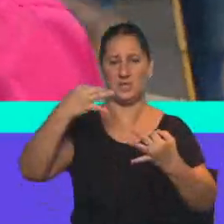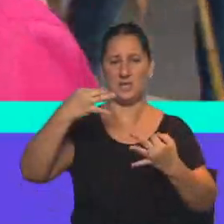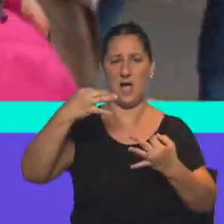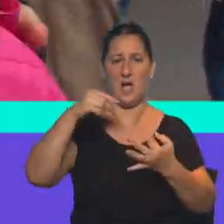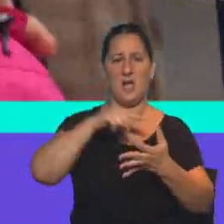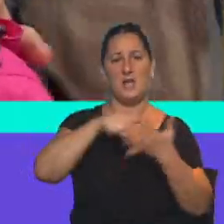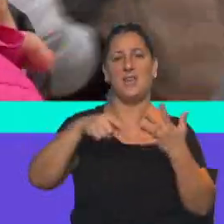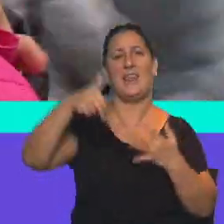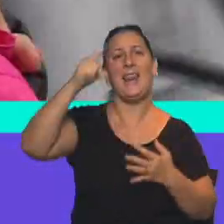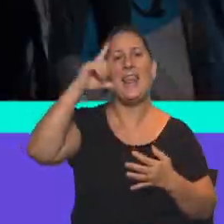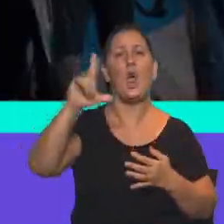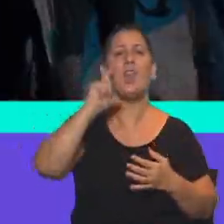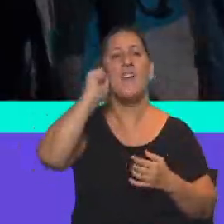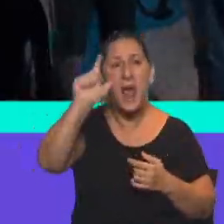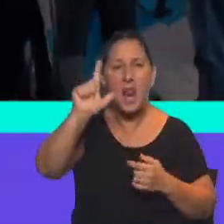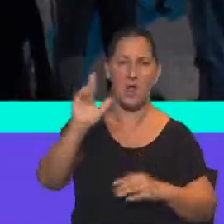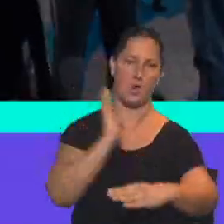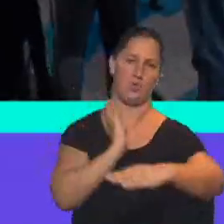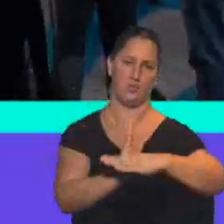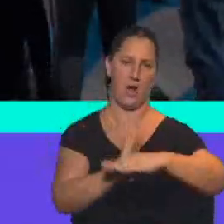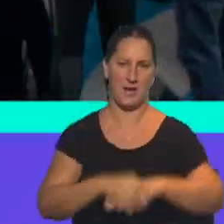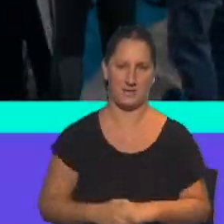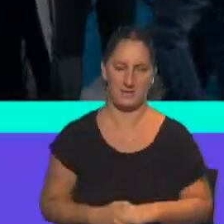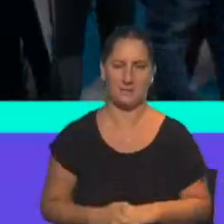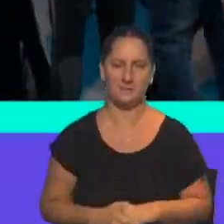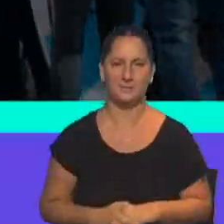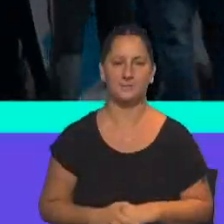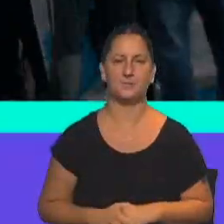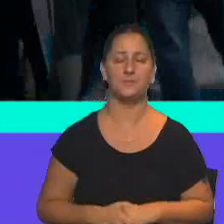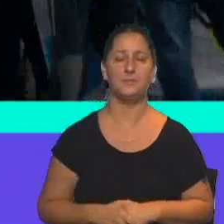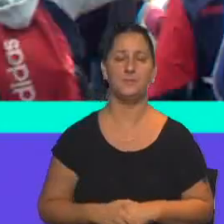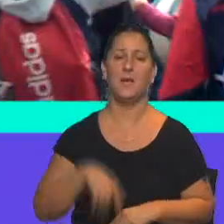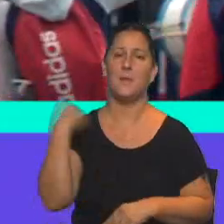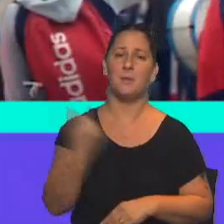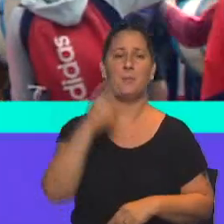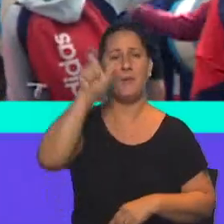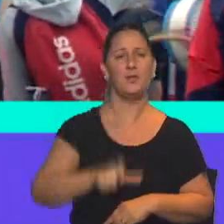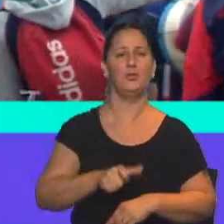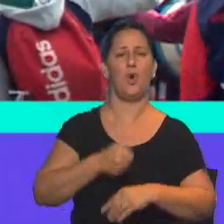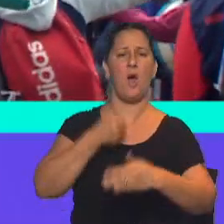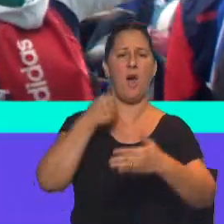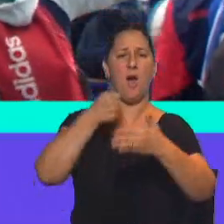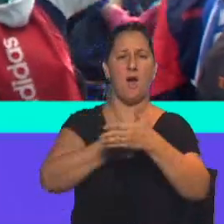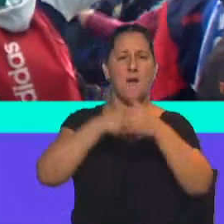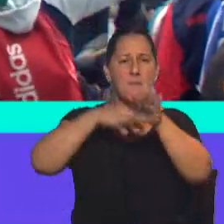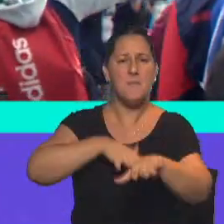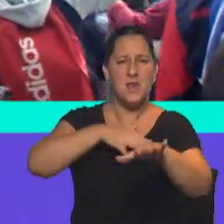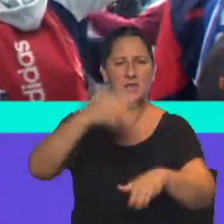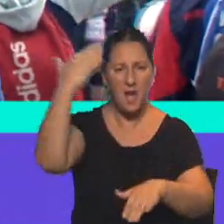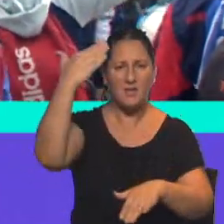Y neoliberalismo nunca más. La pandemia fue durísima. Para nosotros, los militantes, el 24 de marzo siempre fue una